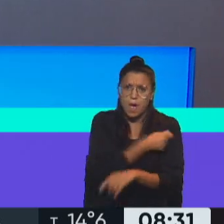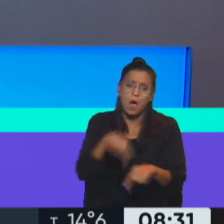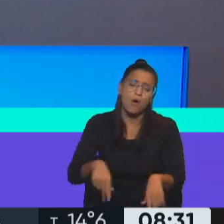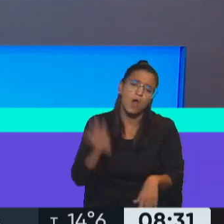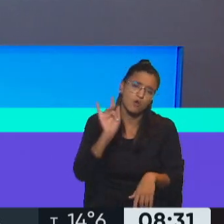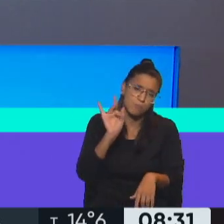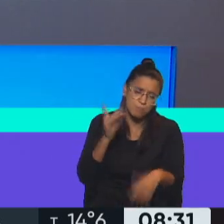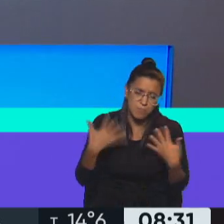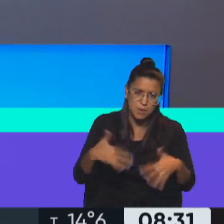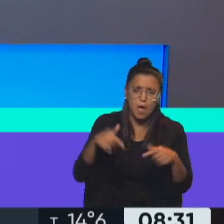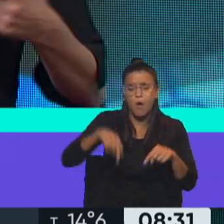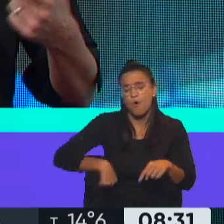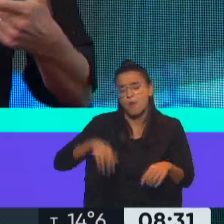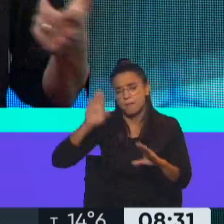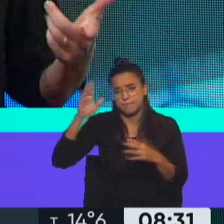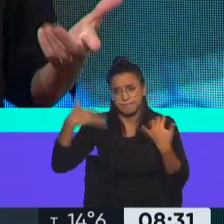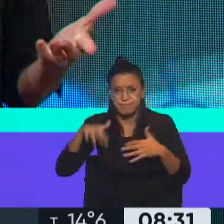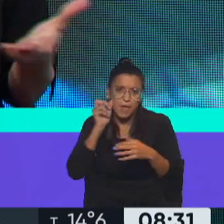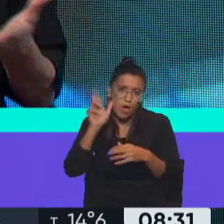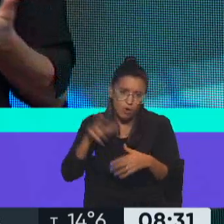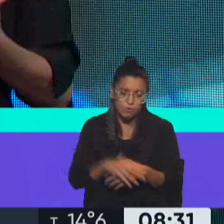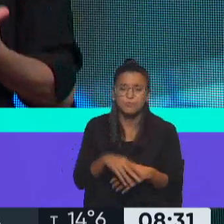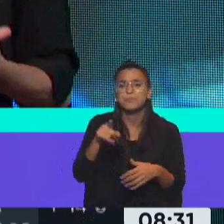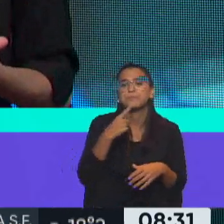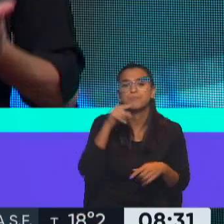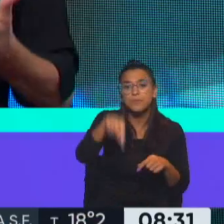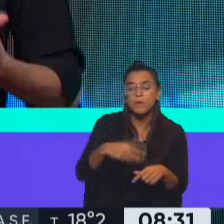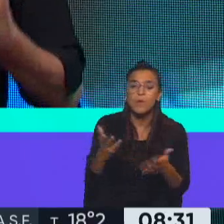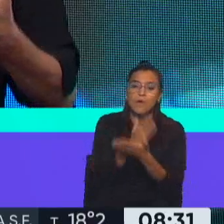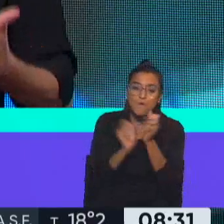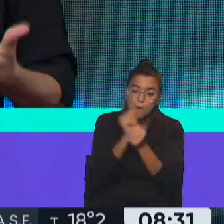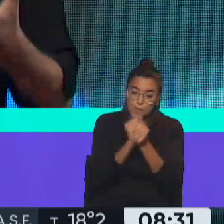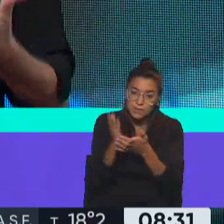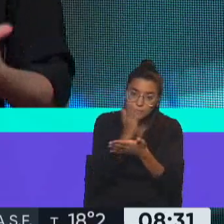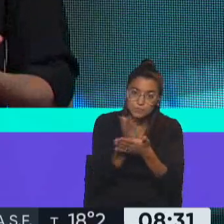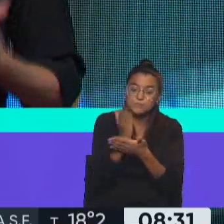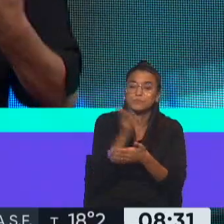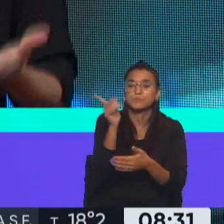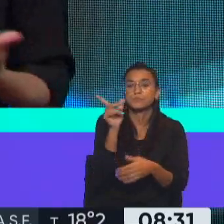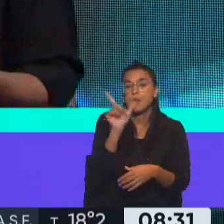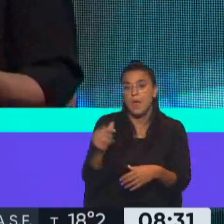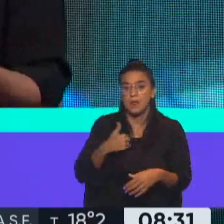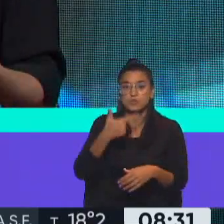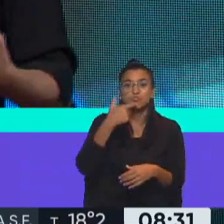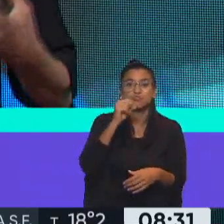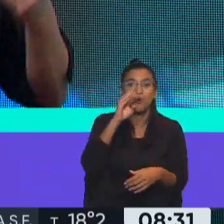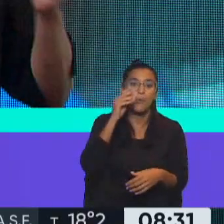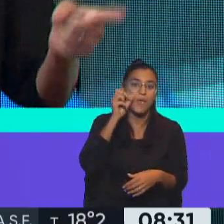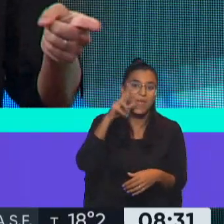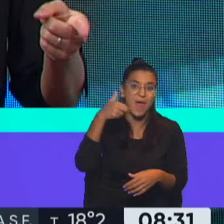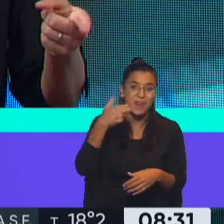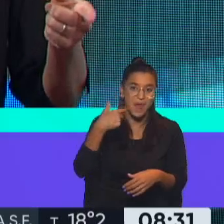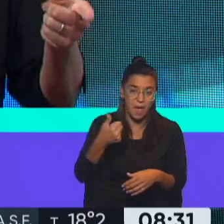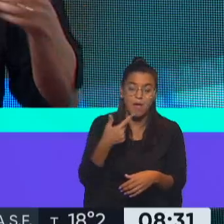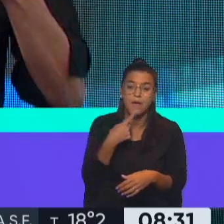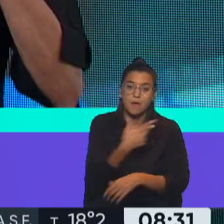mucho menos, olvídense. Y siguen, ¿no? La fabricación de vacunas, entre otras la Argentina. Argentina sigue apostando a la vacuna soberana, a la sí, propia vacuna. sí. Y